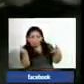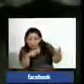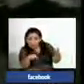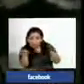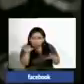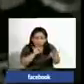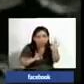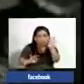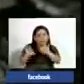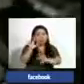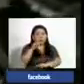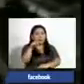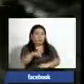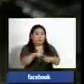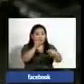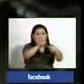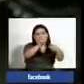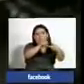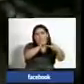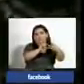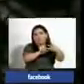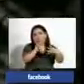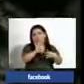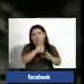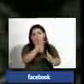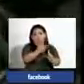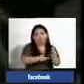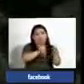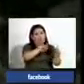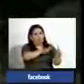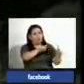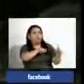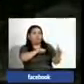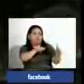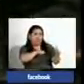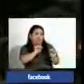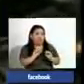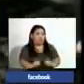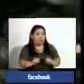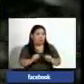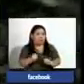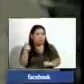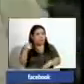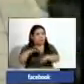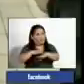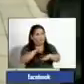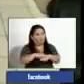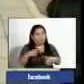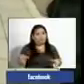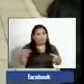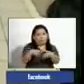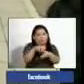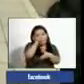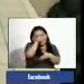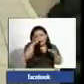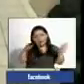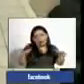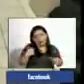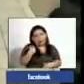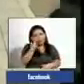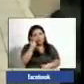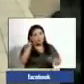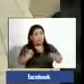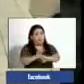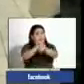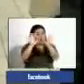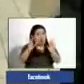venga este, este y este. Así que le están dejando a Coria esa facultad. Esto no lo ha dicho Águila todavía, pero uno lo entiende al ver que llevan